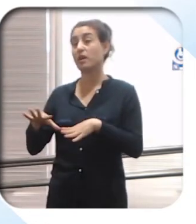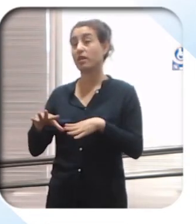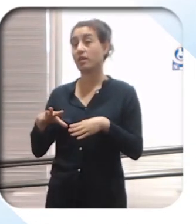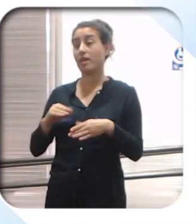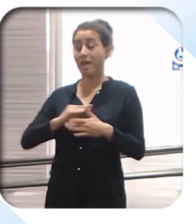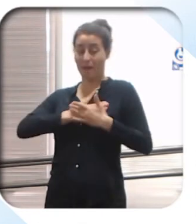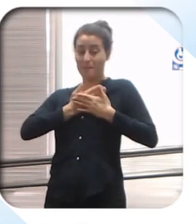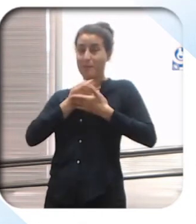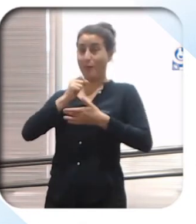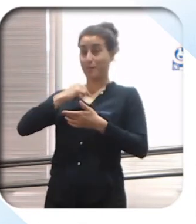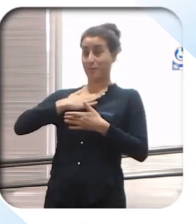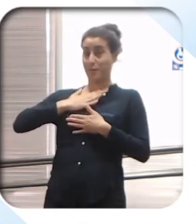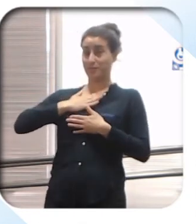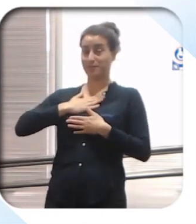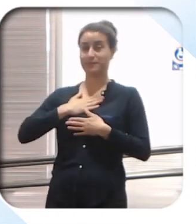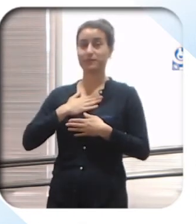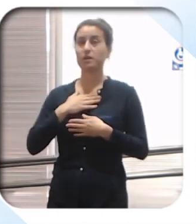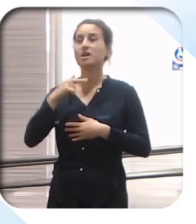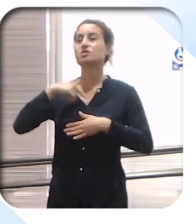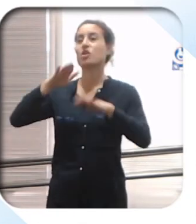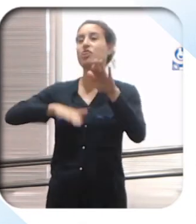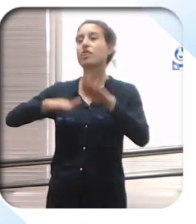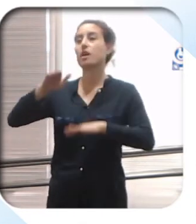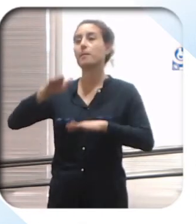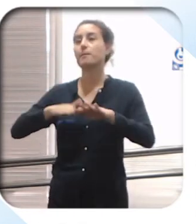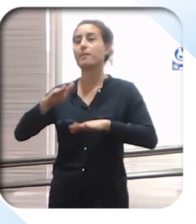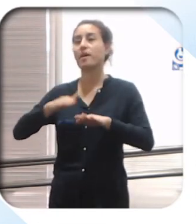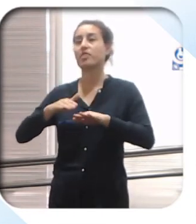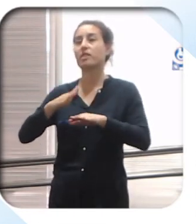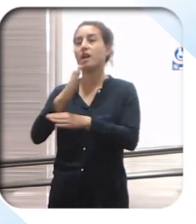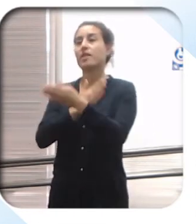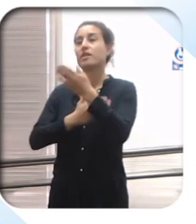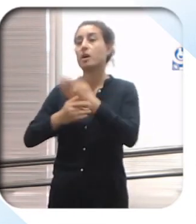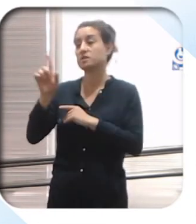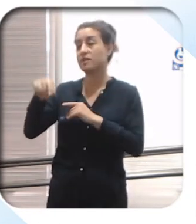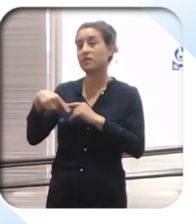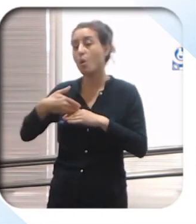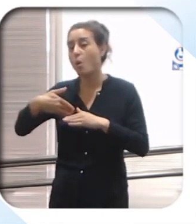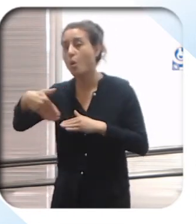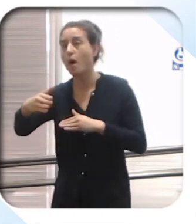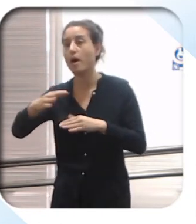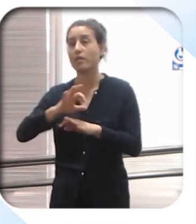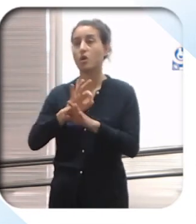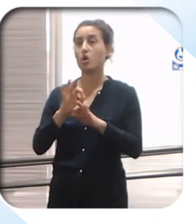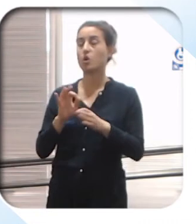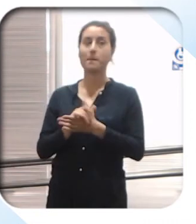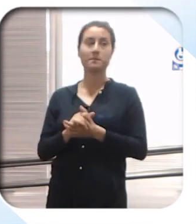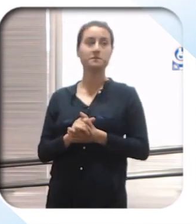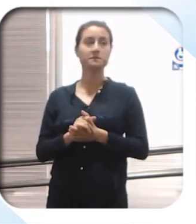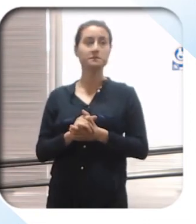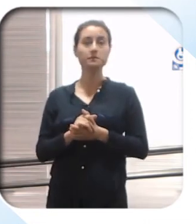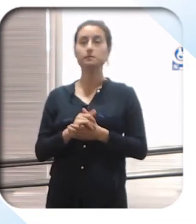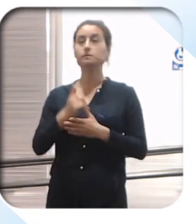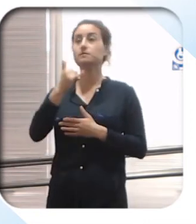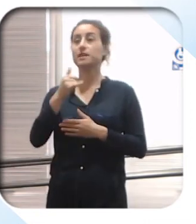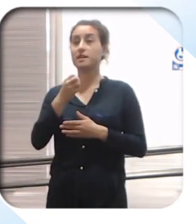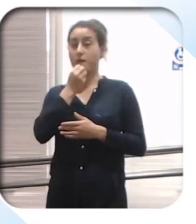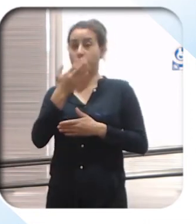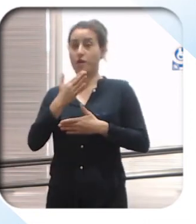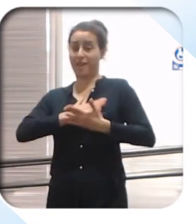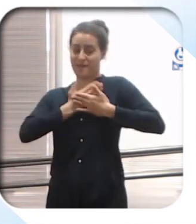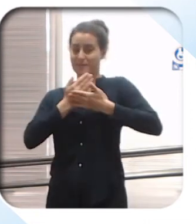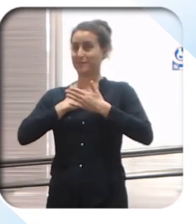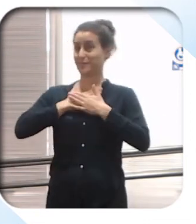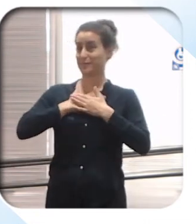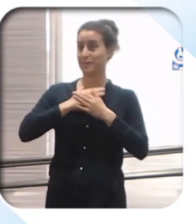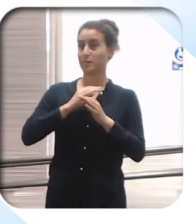autoestima. Esto va a depender de a qué altura o no tuvo la discapacidad y, bueno, si tenía buena autoestima o ya de